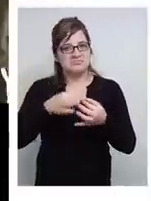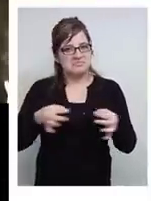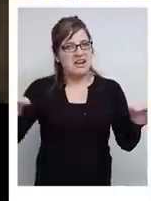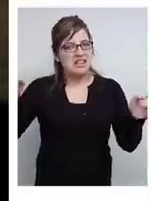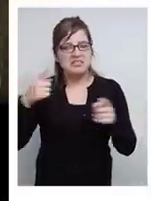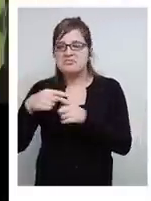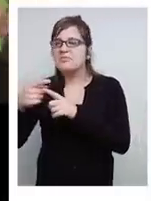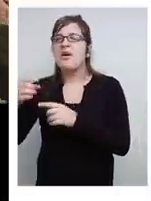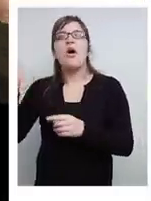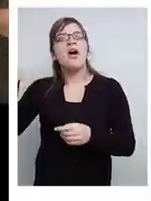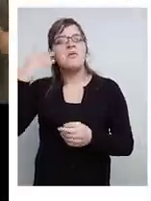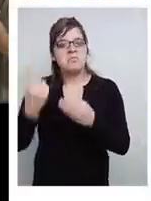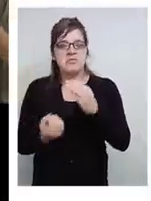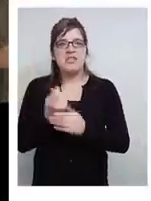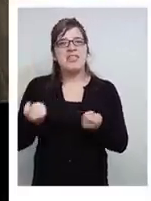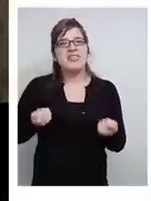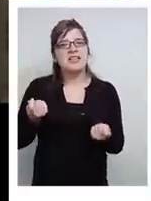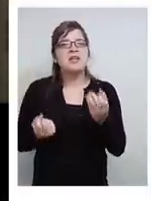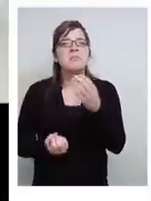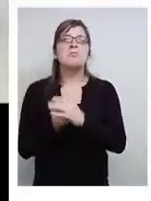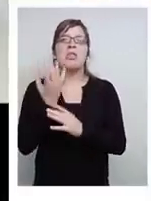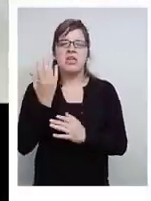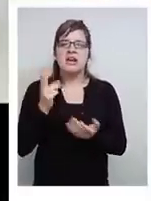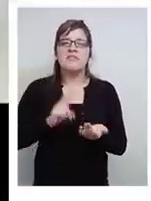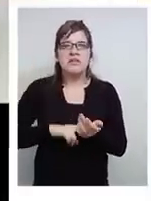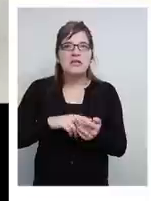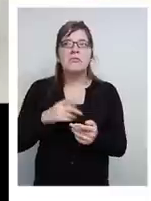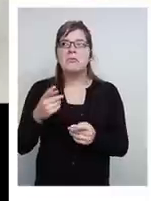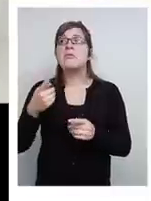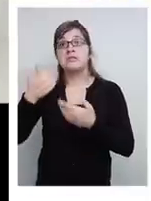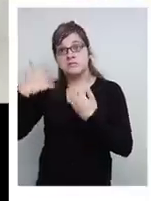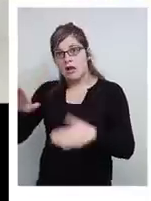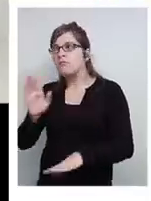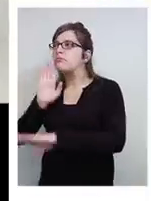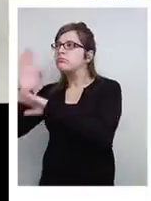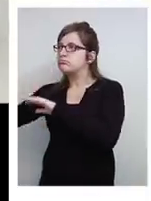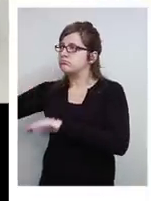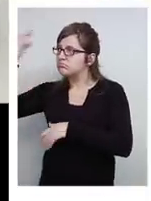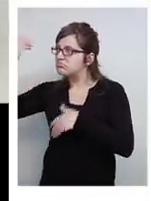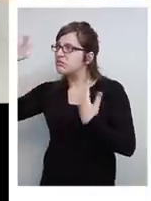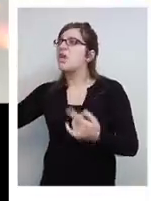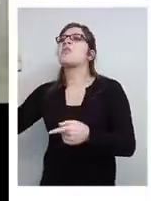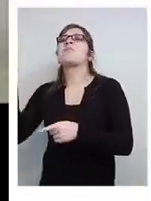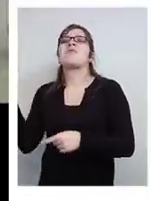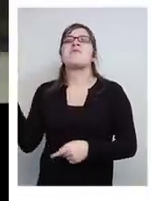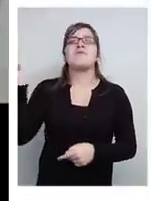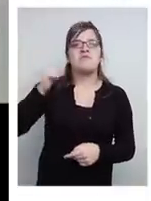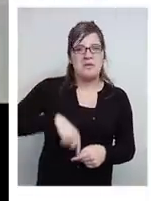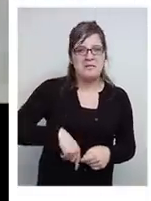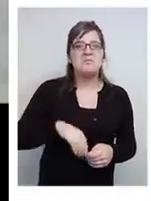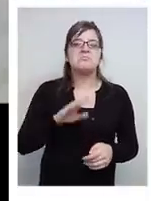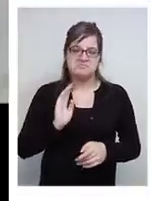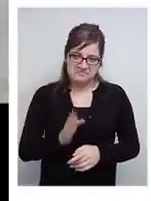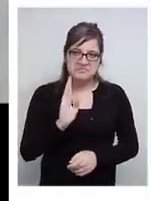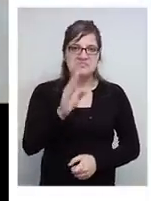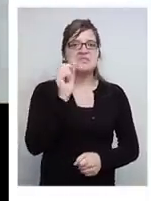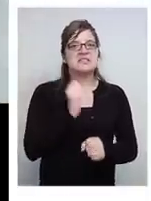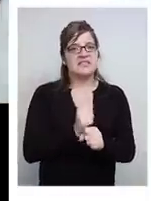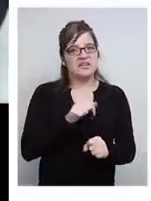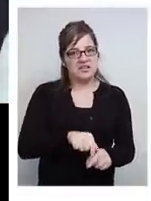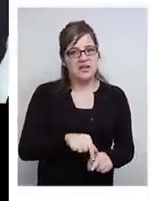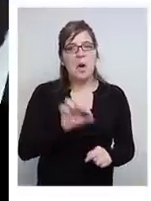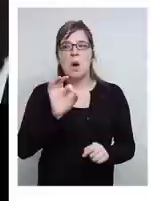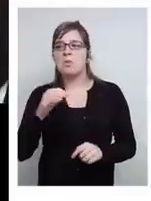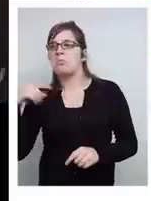han regresado a la academia, si no es para siempre, esporádicamente están viniendo a hacer